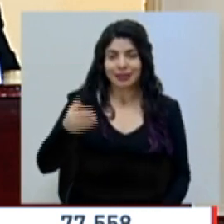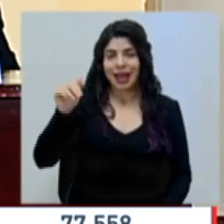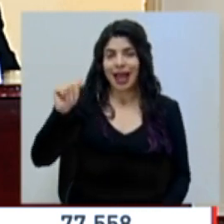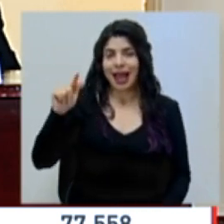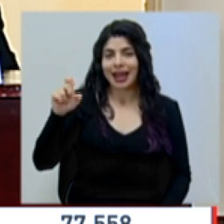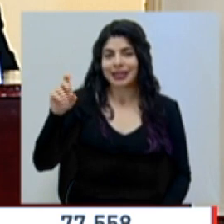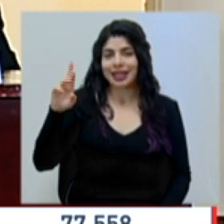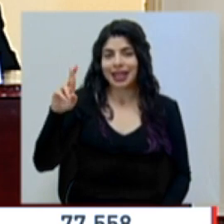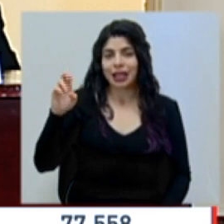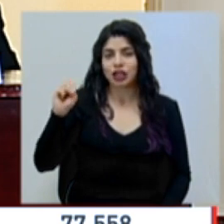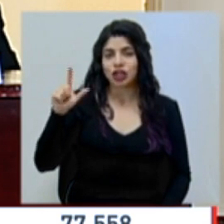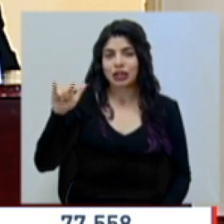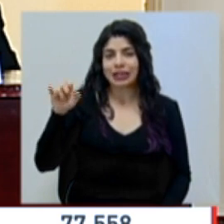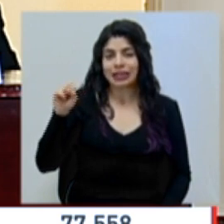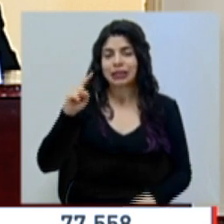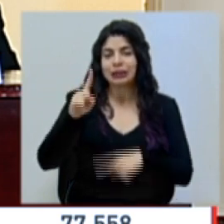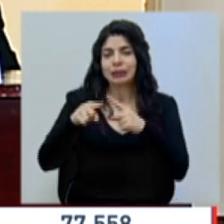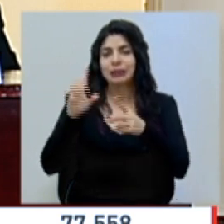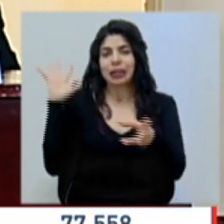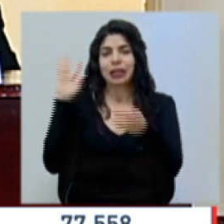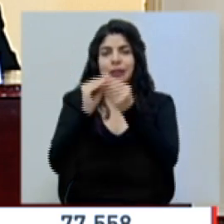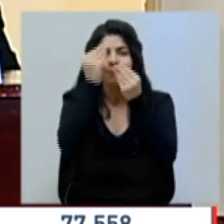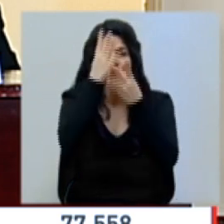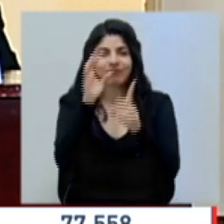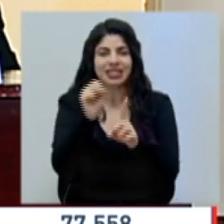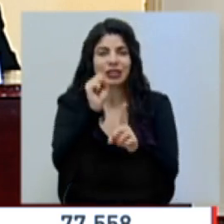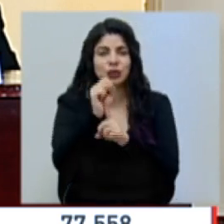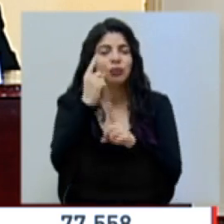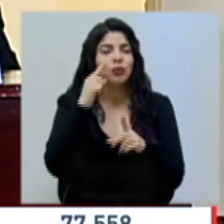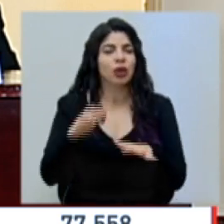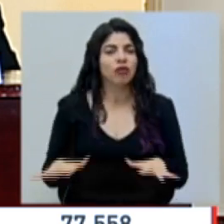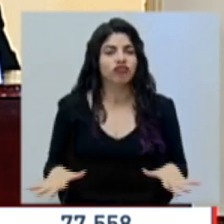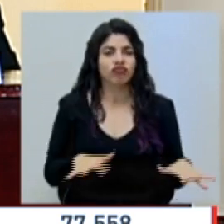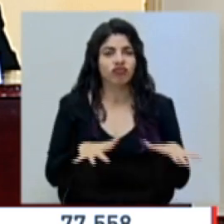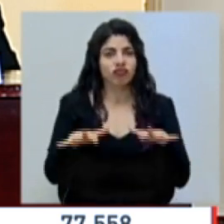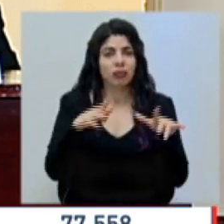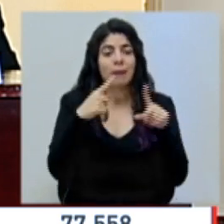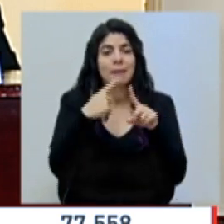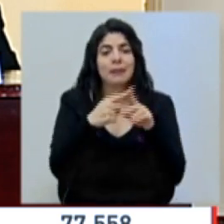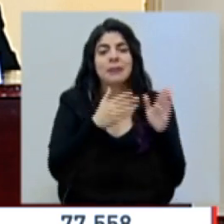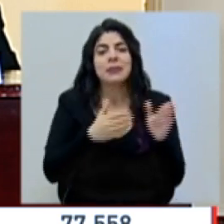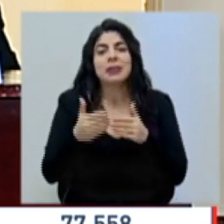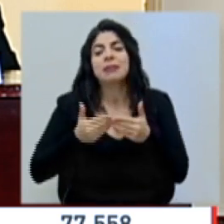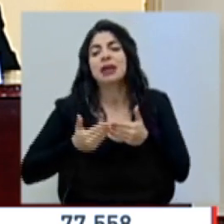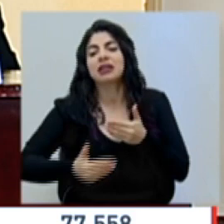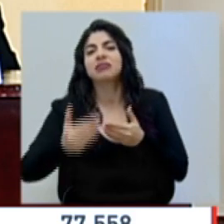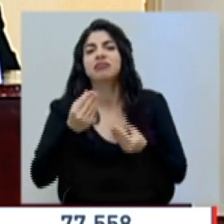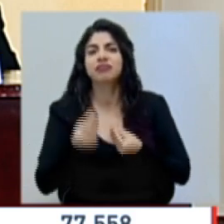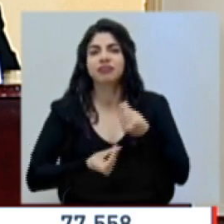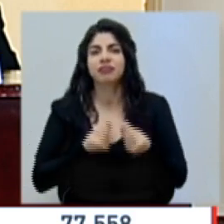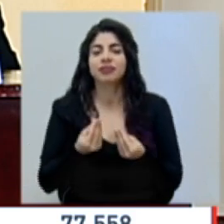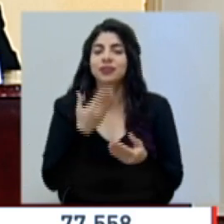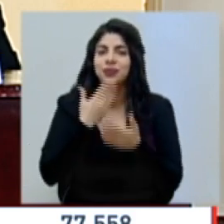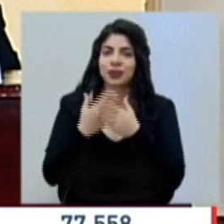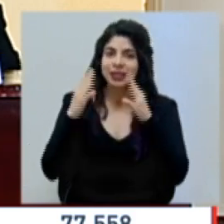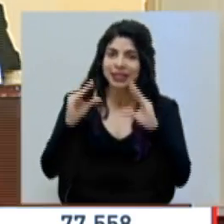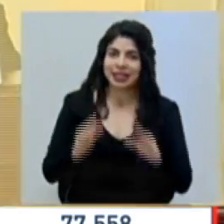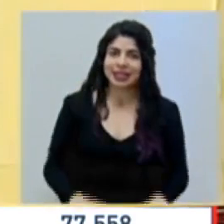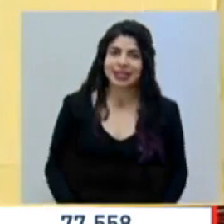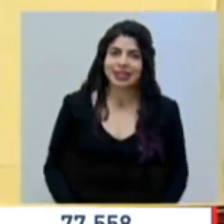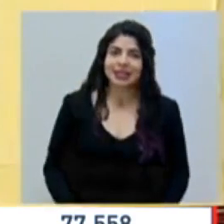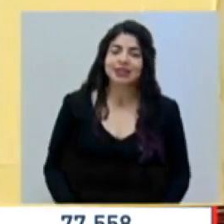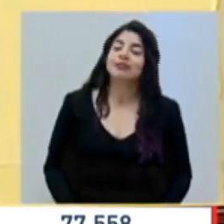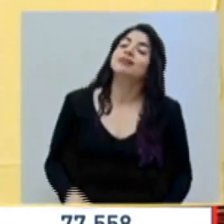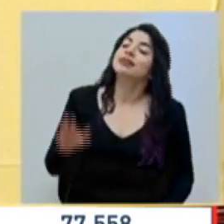Alexander Solís, dará un balance de la situación por inundaciones y preparación para los próximos días. Muy buenas tardes.